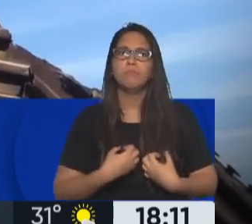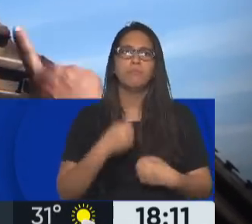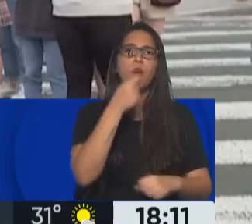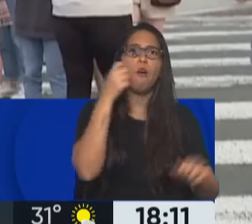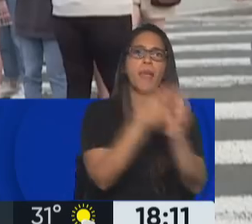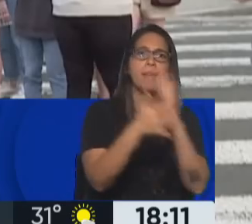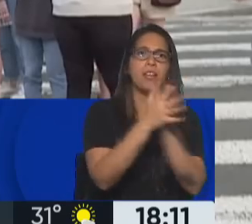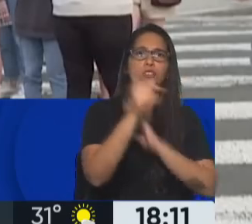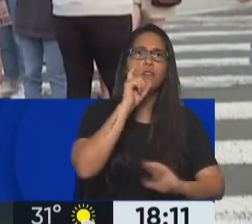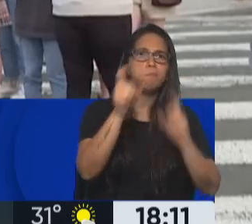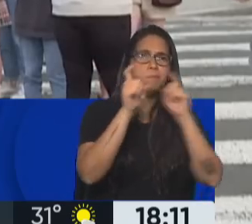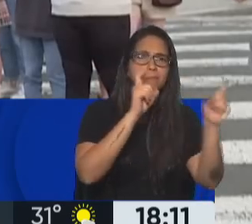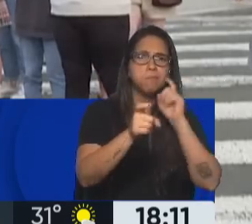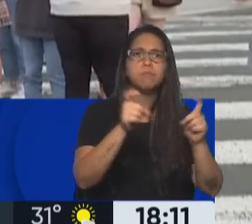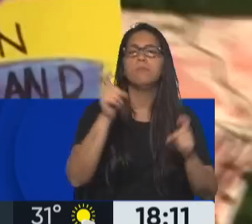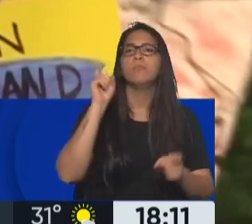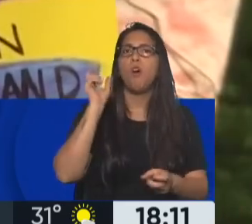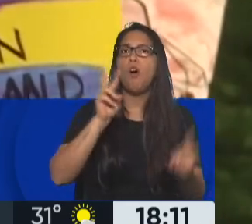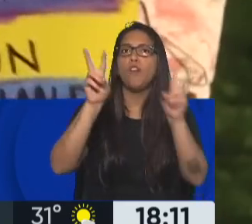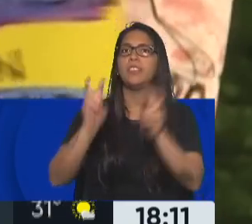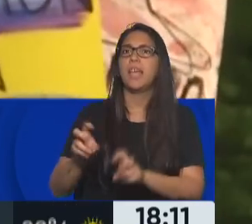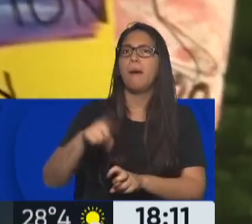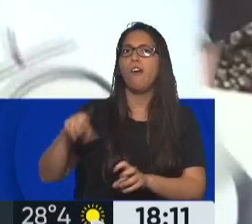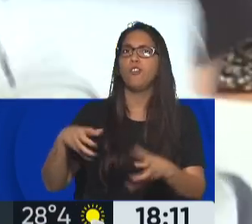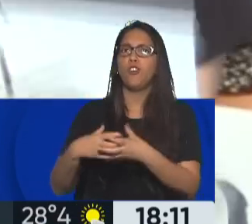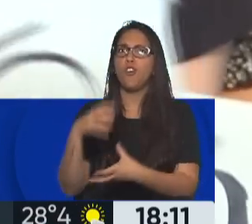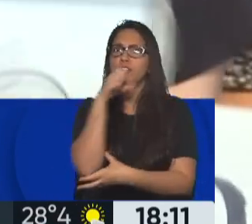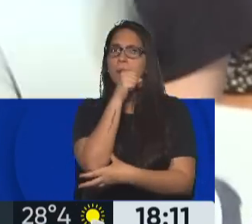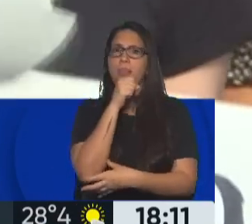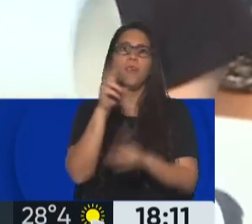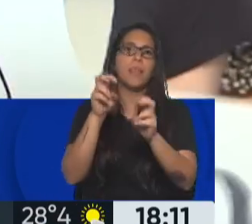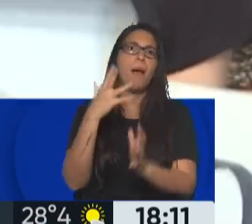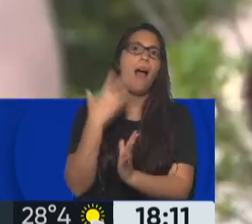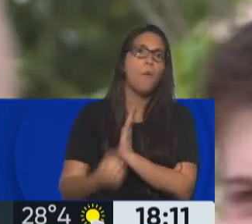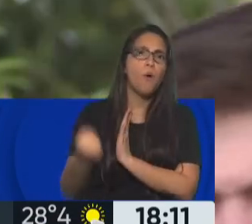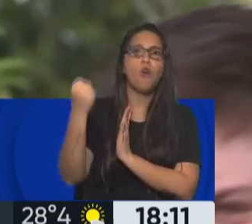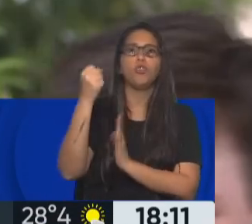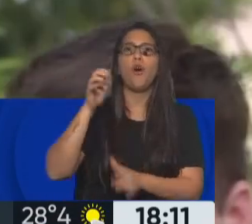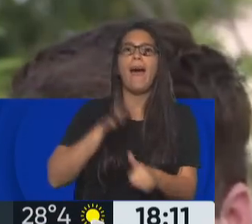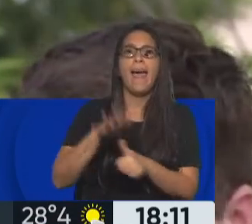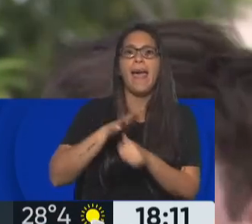inmigración ilegal y en agendas resistidas por los sectores más conservadores como el aborto y las políticas de género.